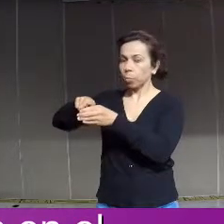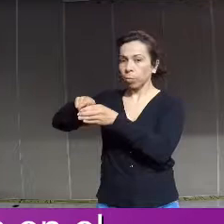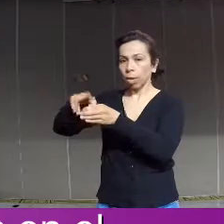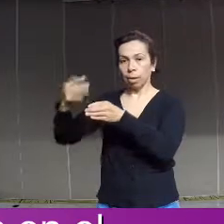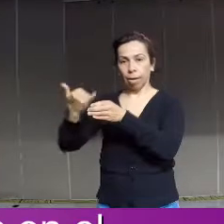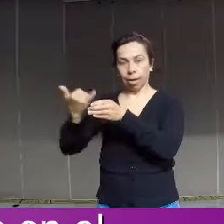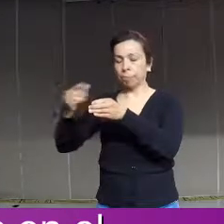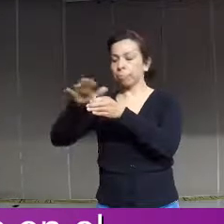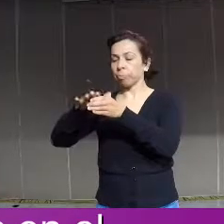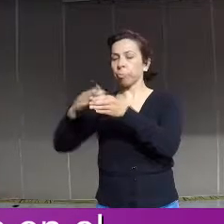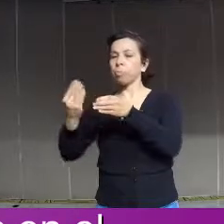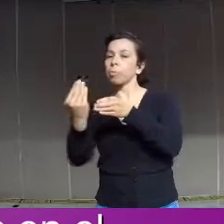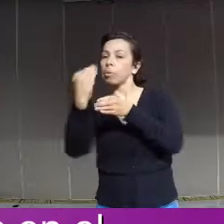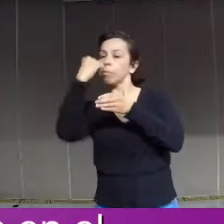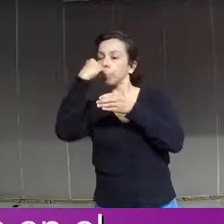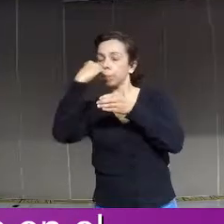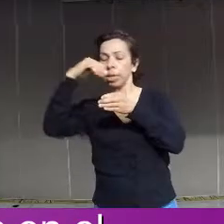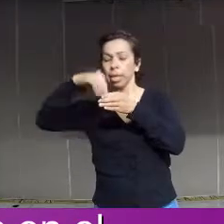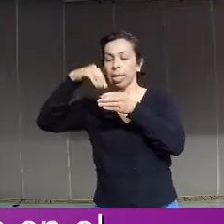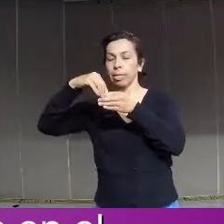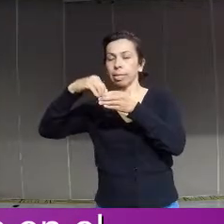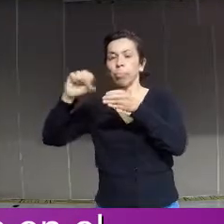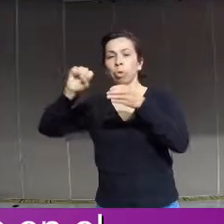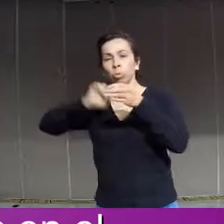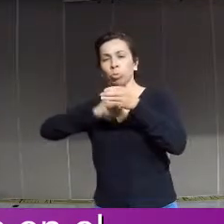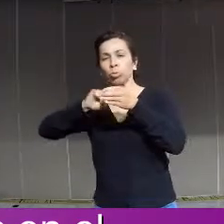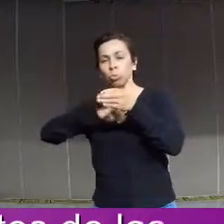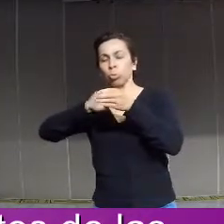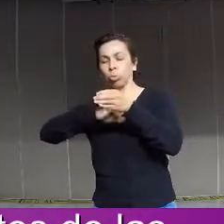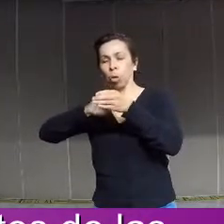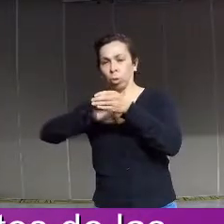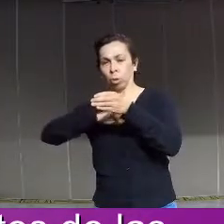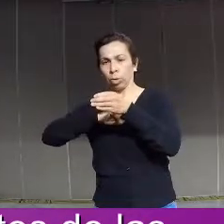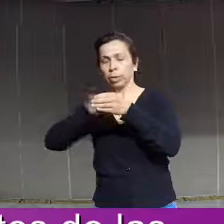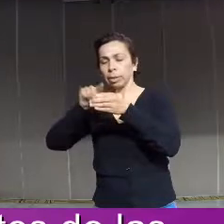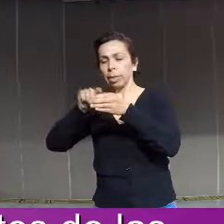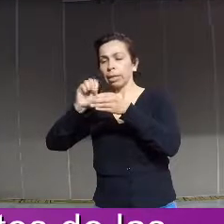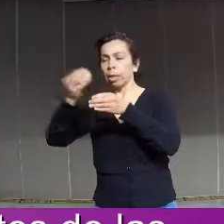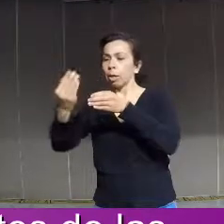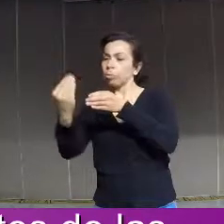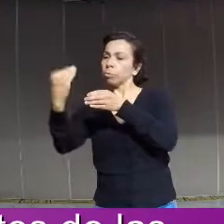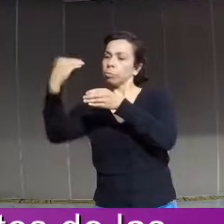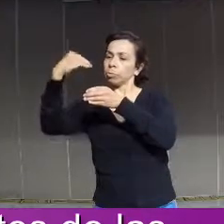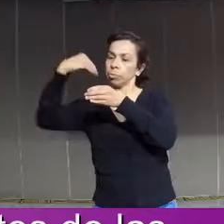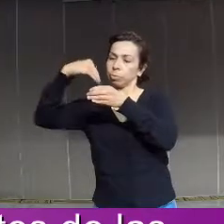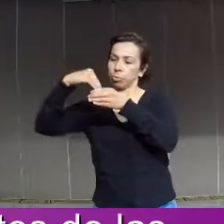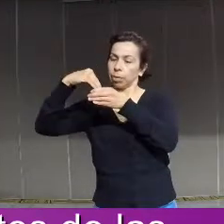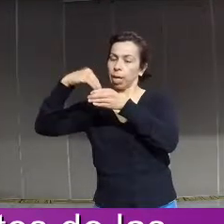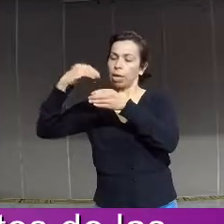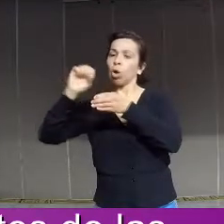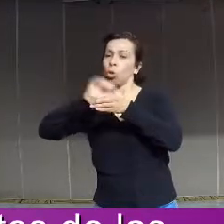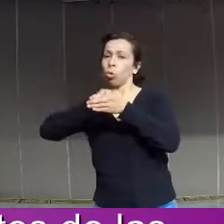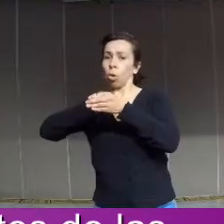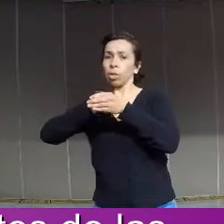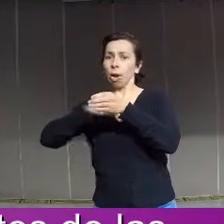Si el paciente tose y limpia, eso fue una penetración. O sea, el alimento fue a vía aérea, pero al